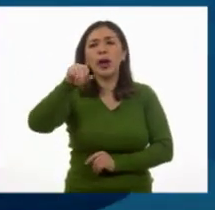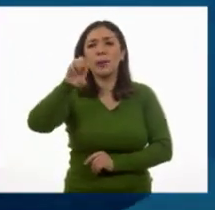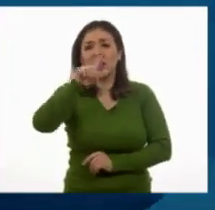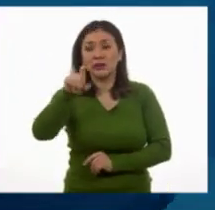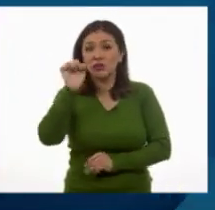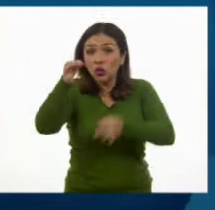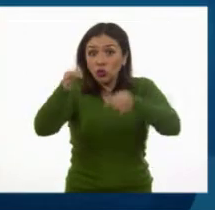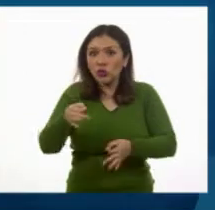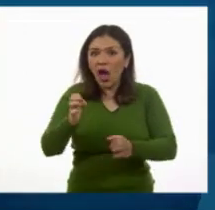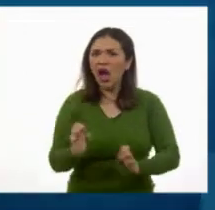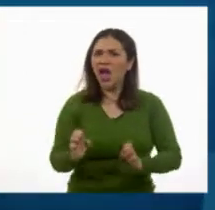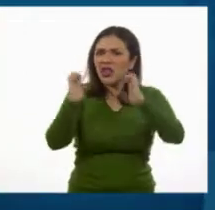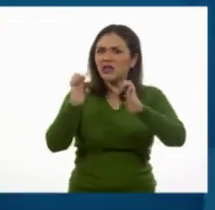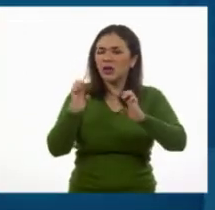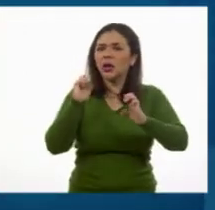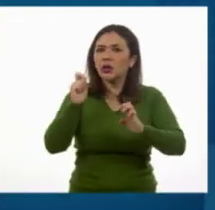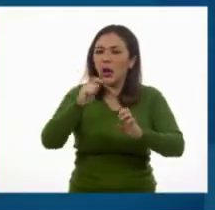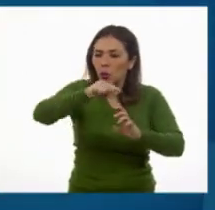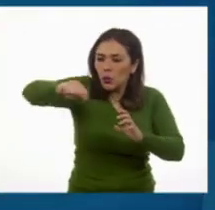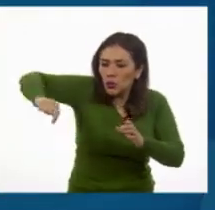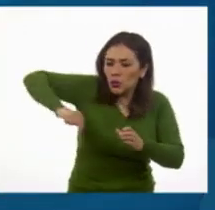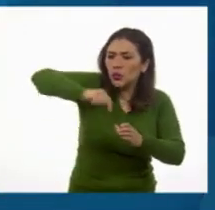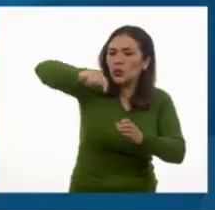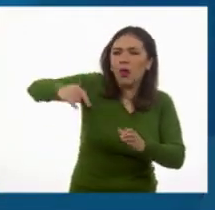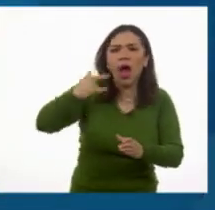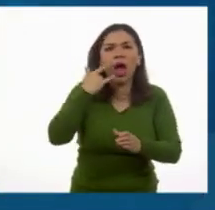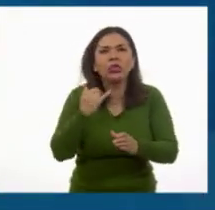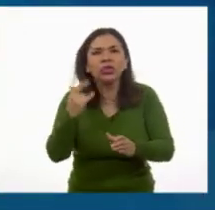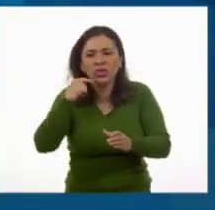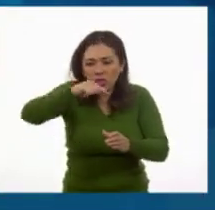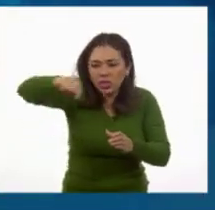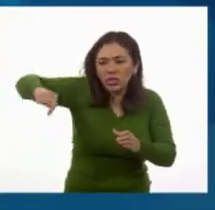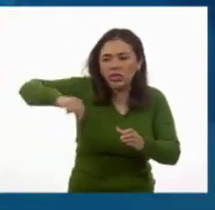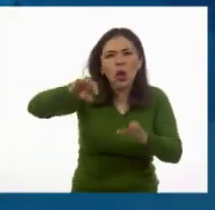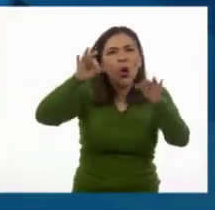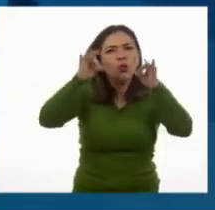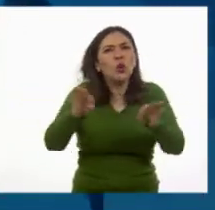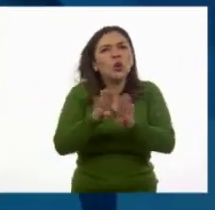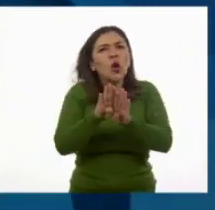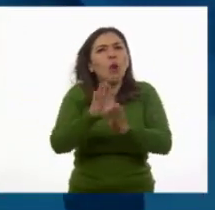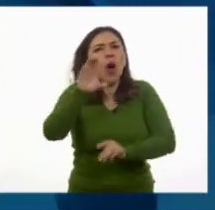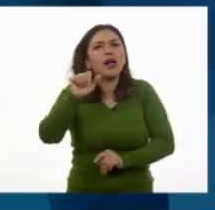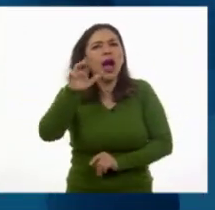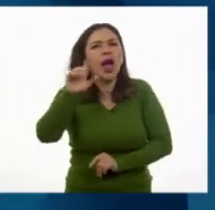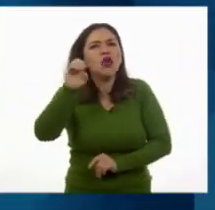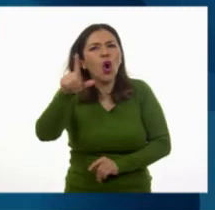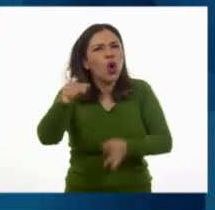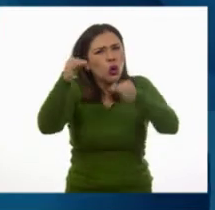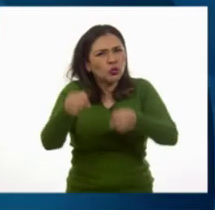efecto, un edificio que se recorre en espiral, siguiendo la forma de un caracol marino.